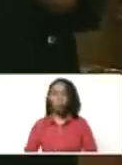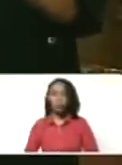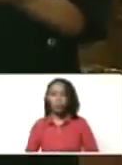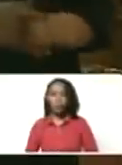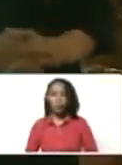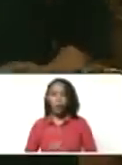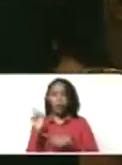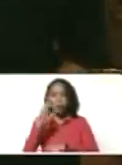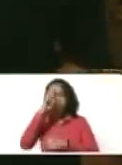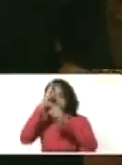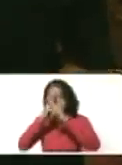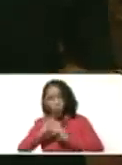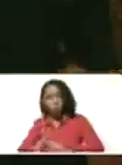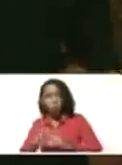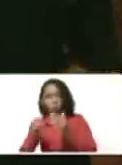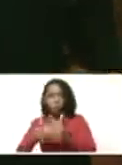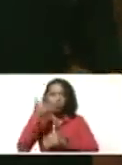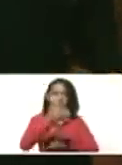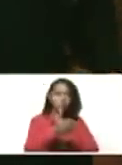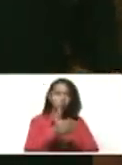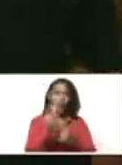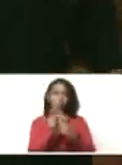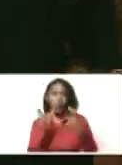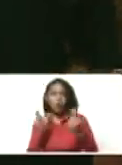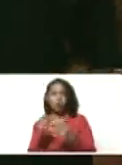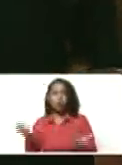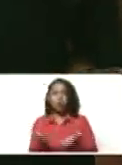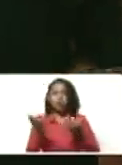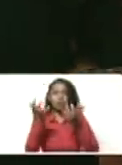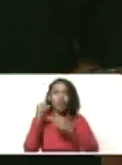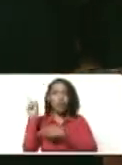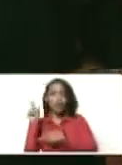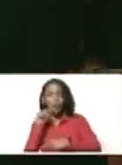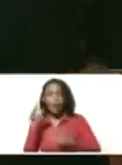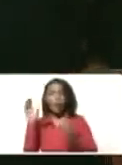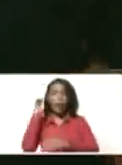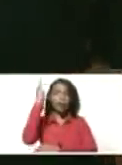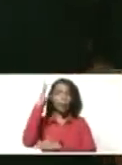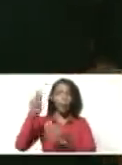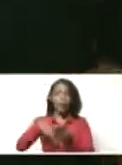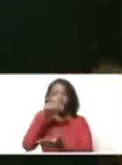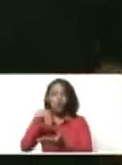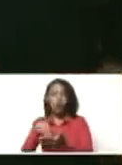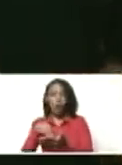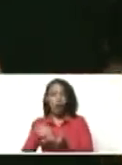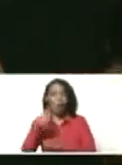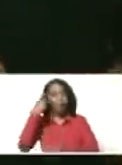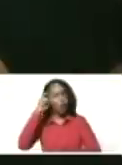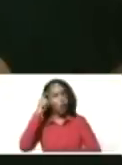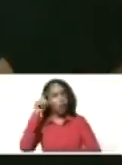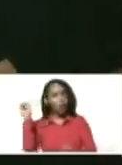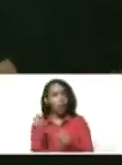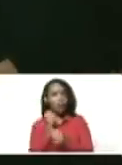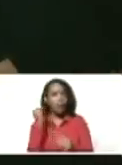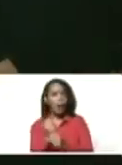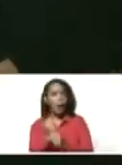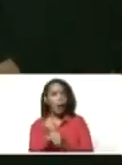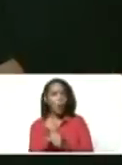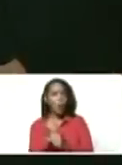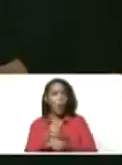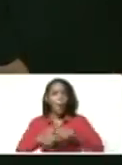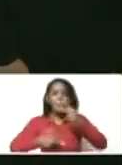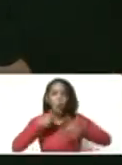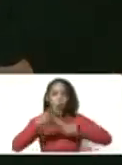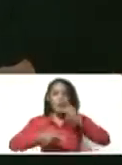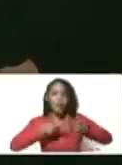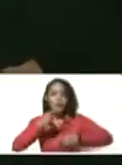este homenaje póstumo en Capilla Ardiente desde el Salón Elíptico del Palacio Federal Legislativo, recordando la obra